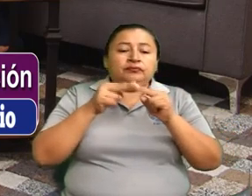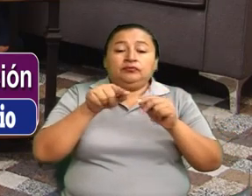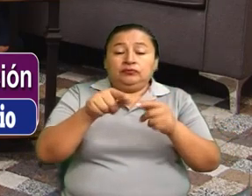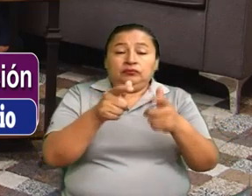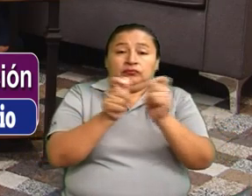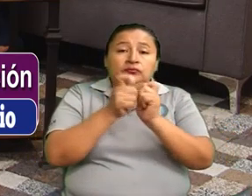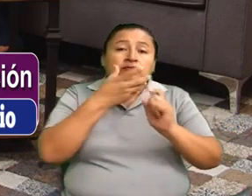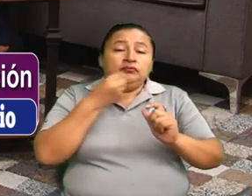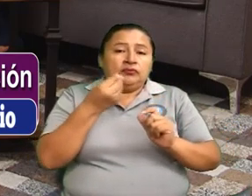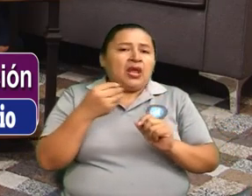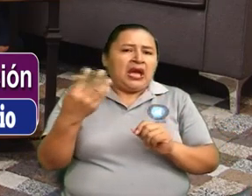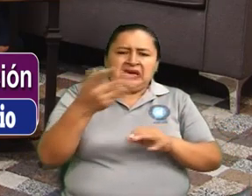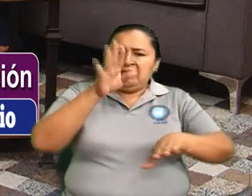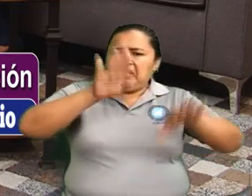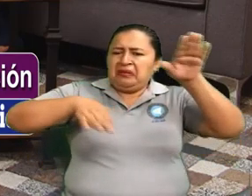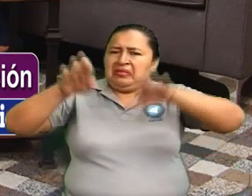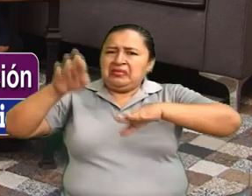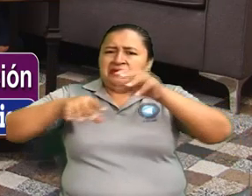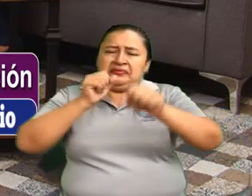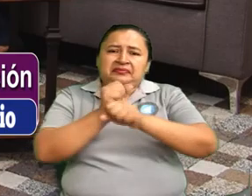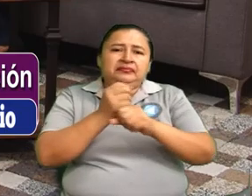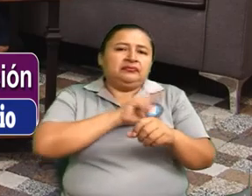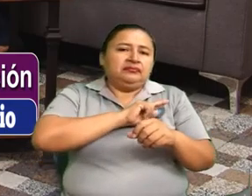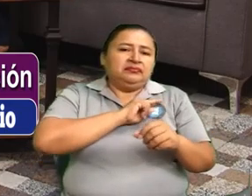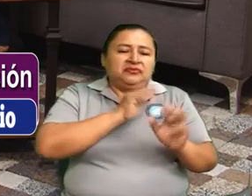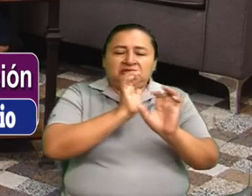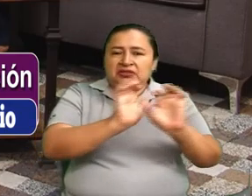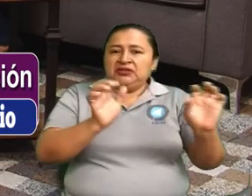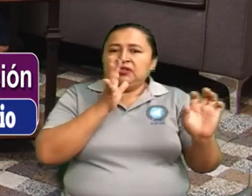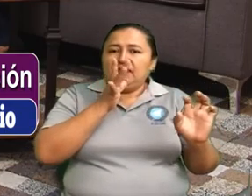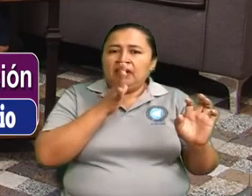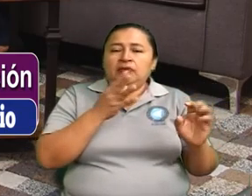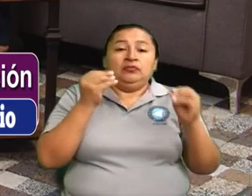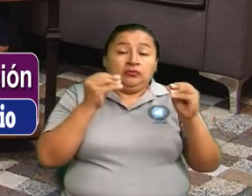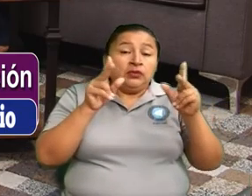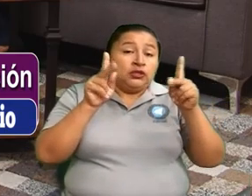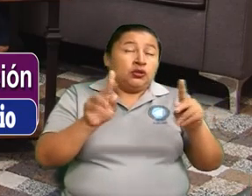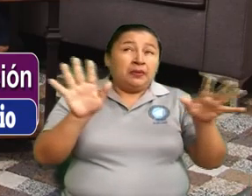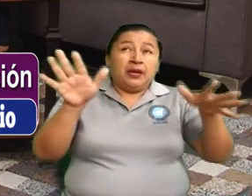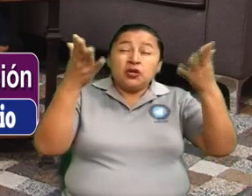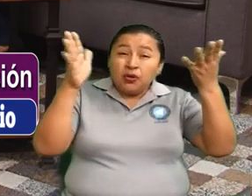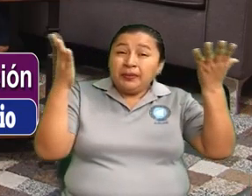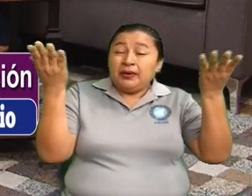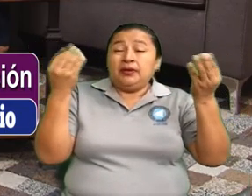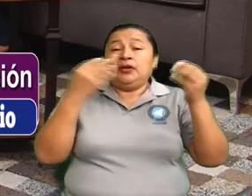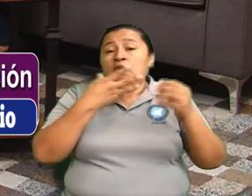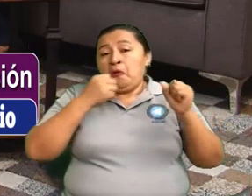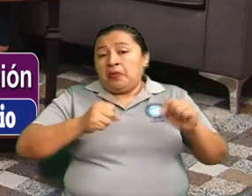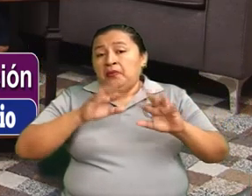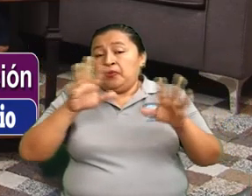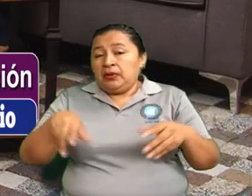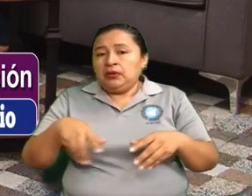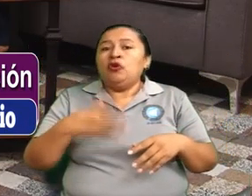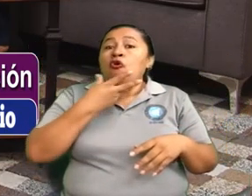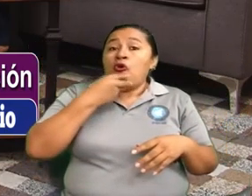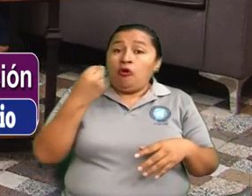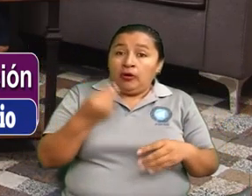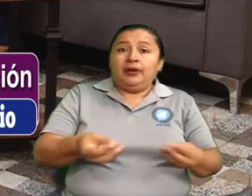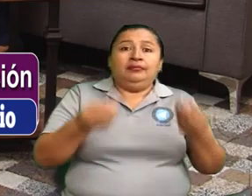sector. Hay de todas las edades, sí, hay personas muy mayores, hay hombres, hay mujeres, hay jóvenes, bastante